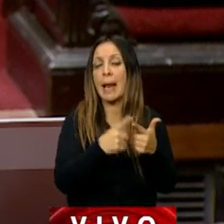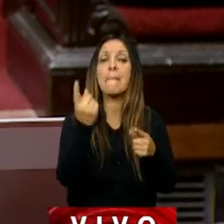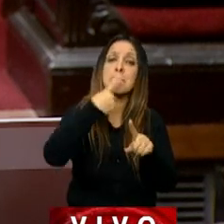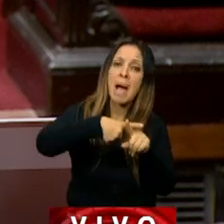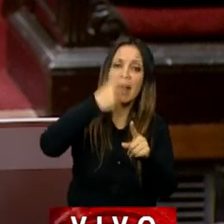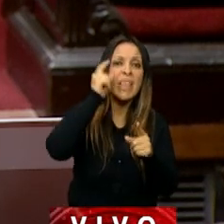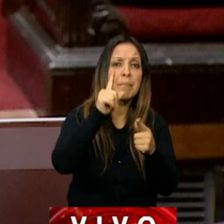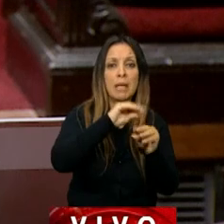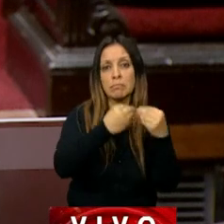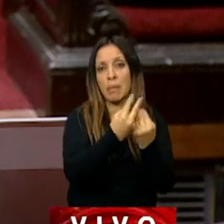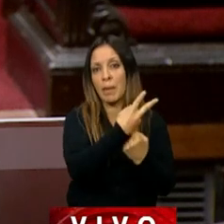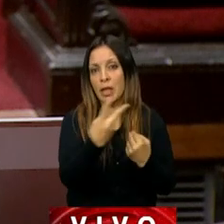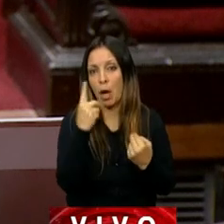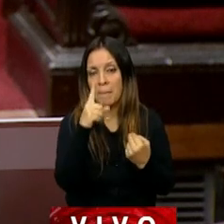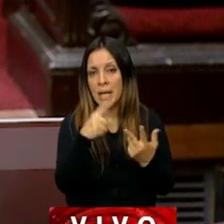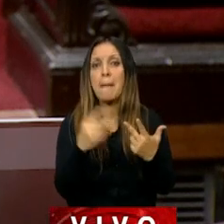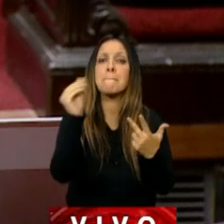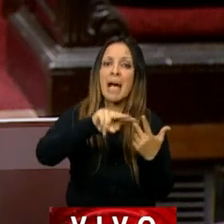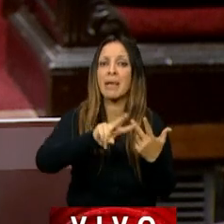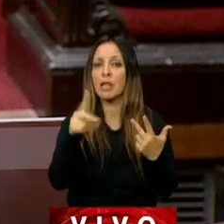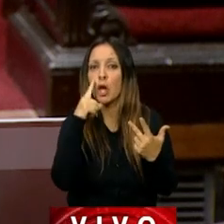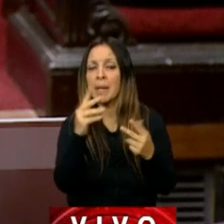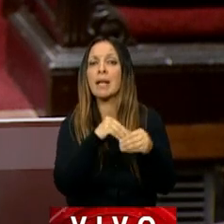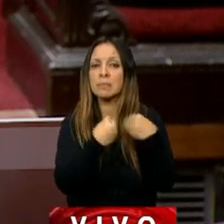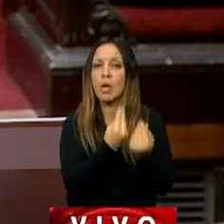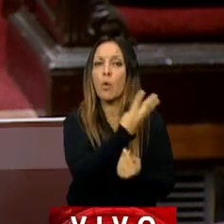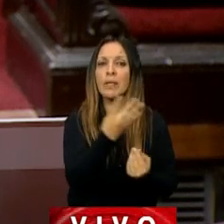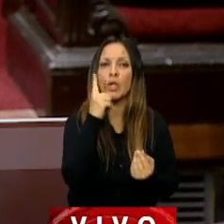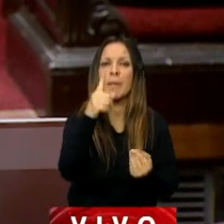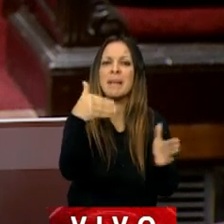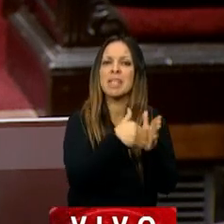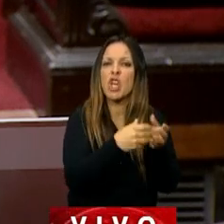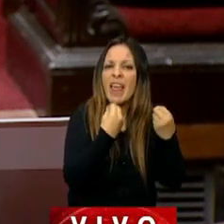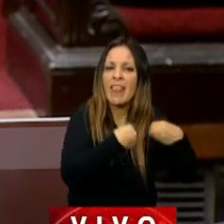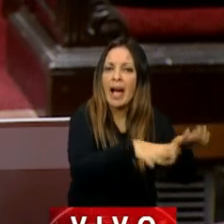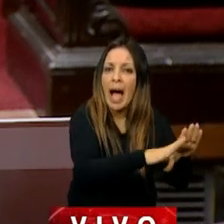10.000 son 22.000. Más 22.000, 44.000 millones.